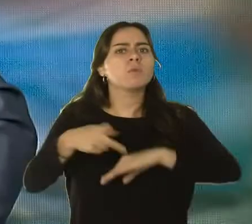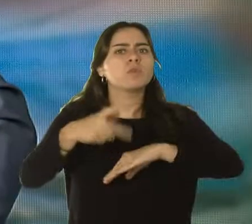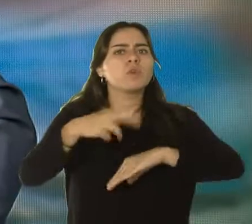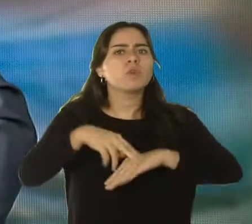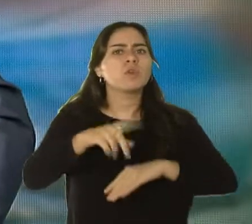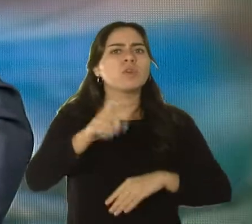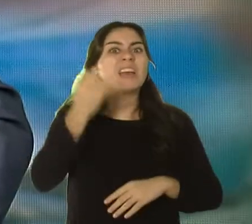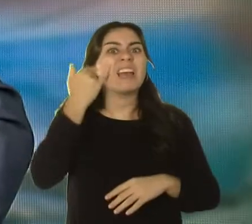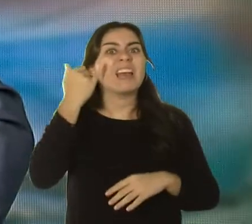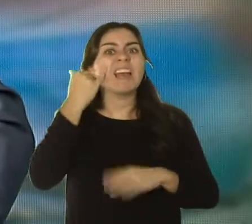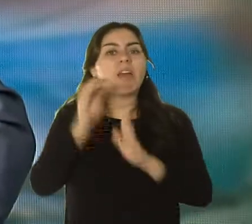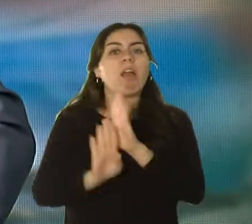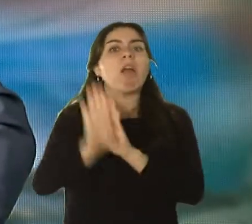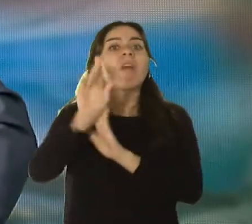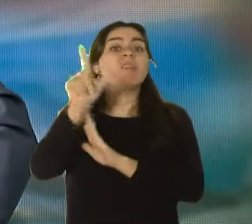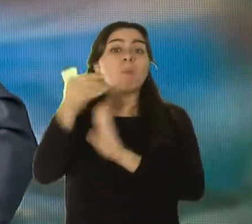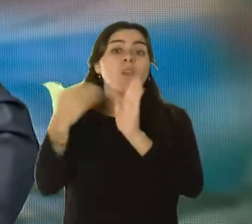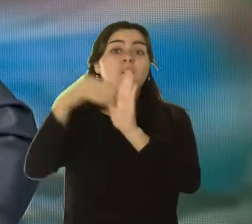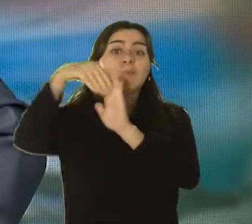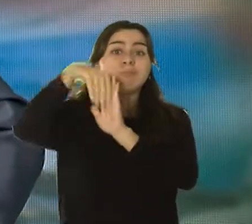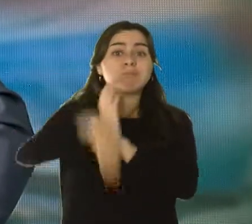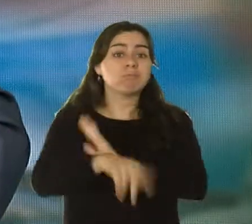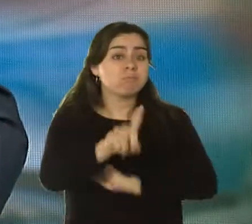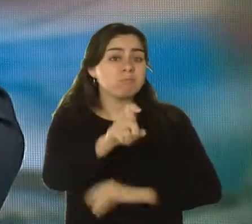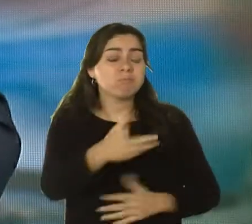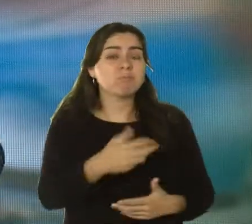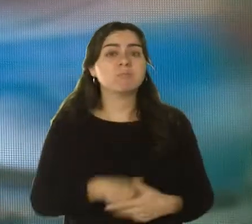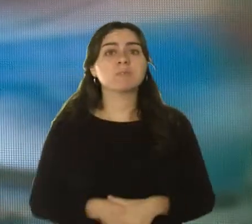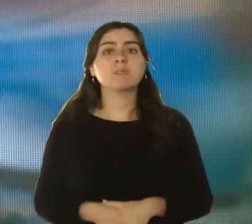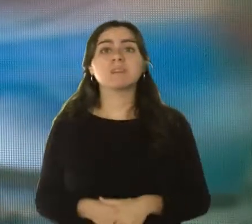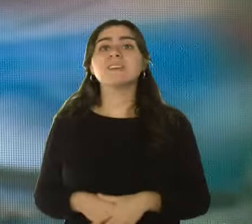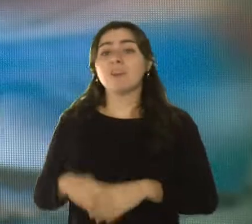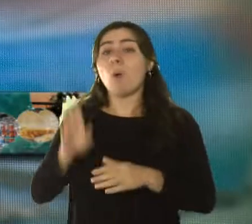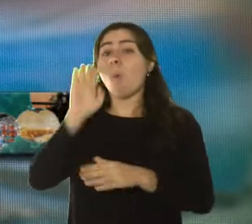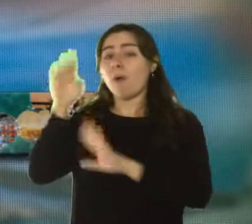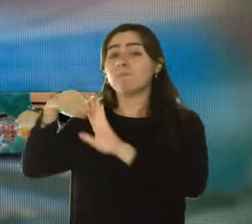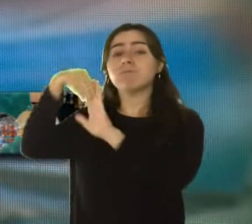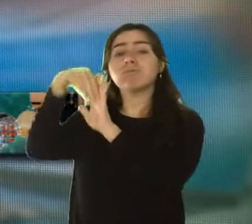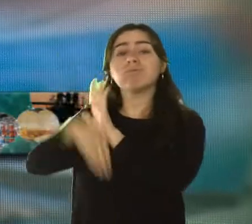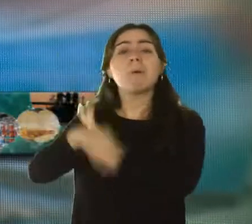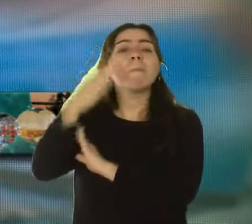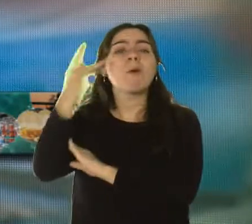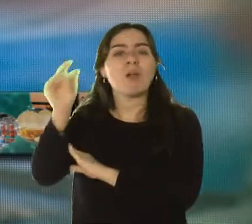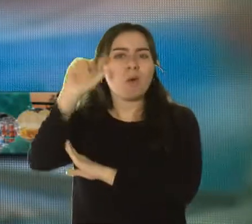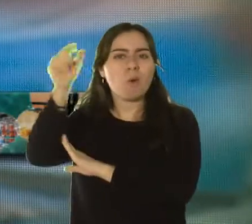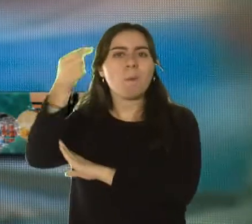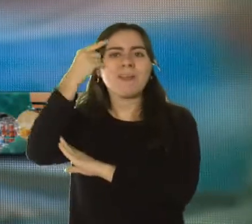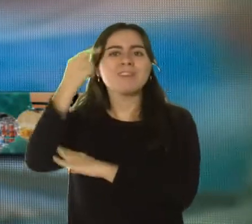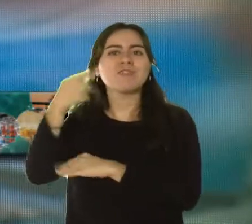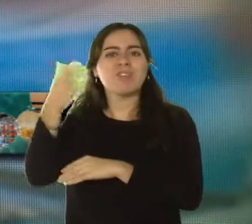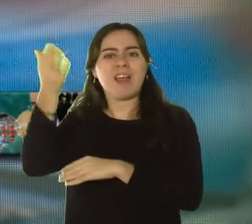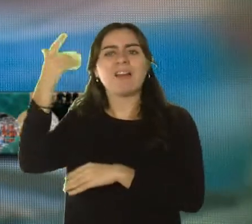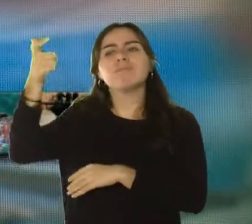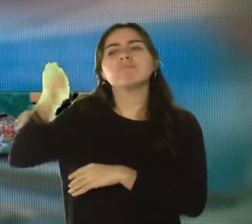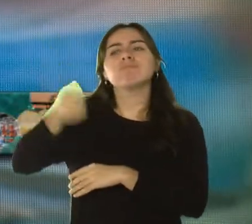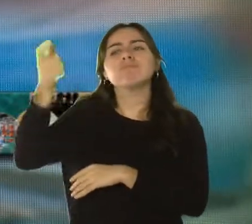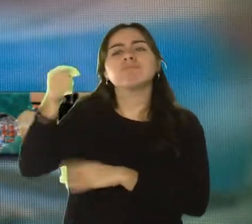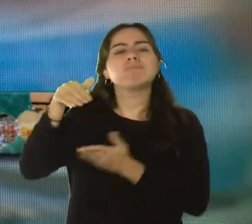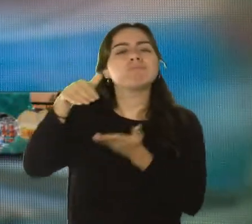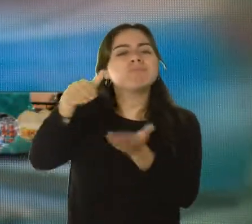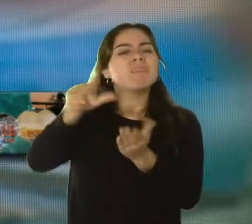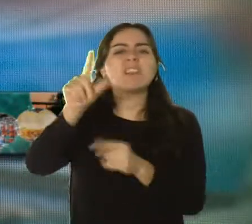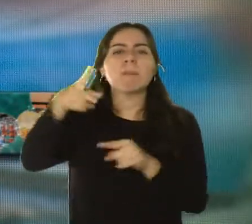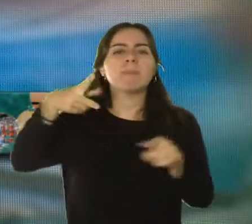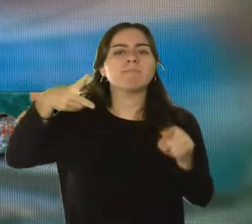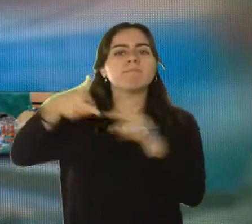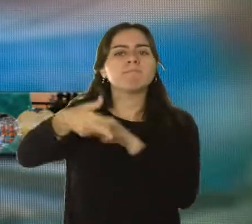también va a depender, obviamente. La burbuja va a estallar cuando el gobierno ya corte, ¿verdad?, estas ayudas a los individuos y deje de